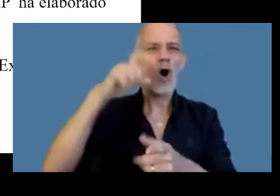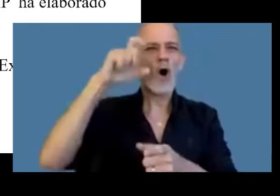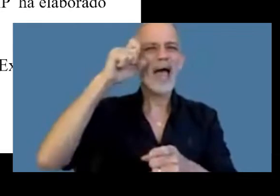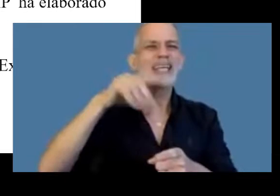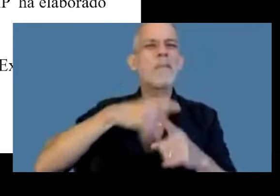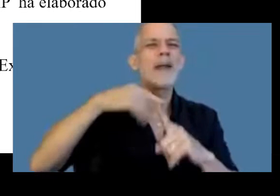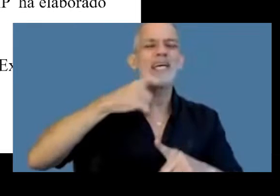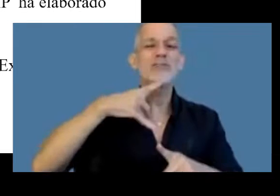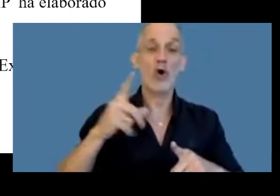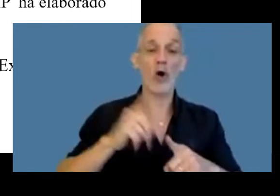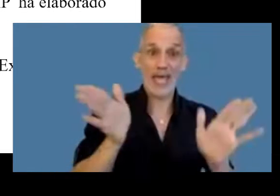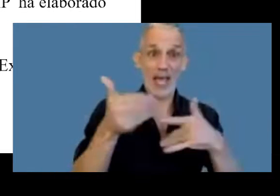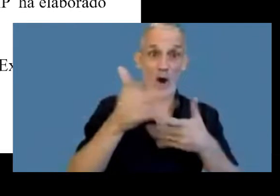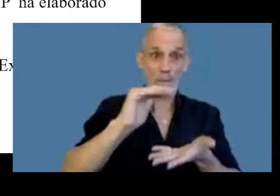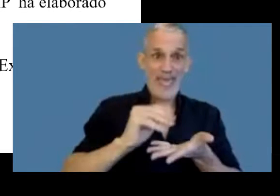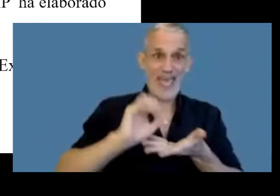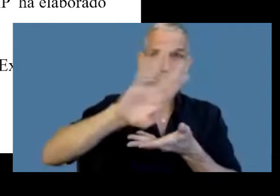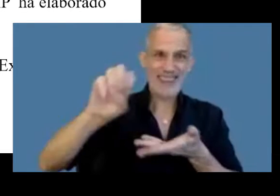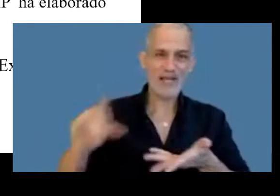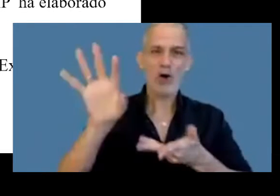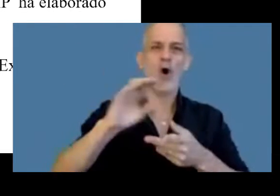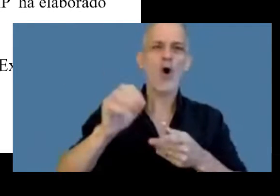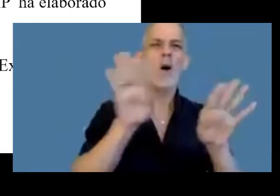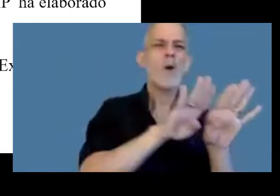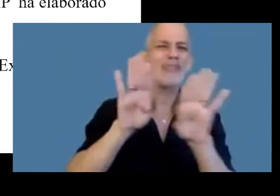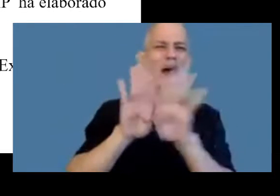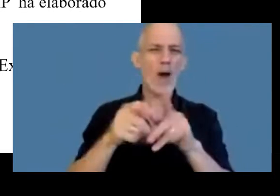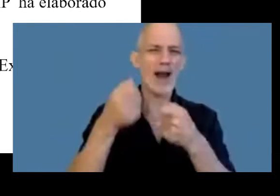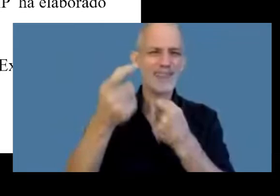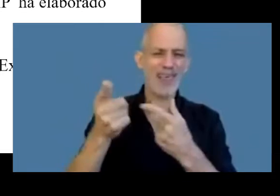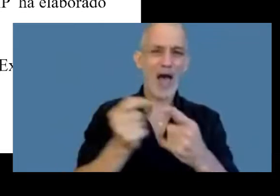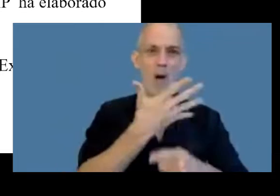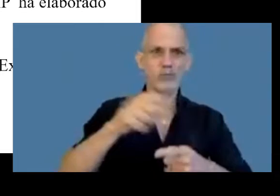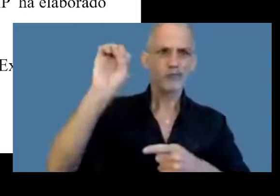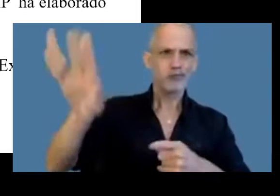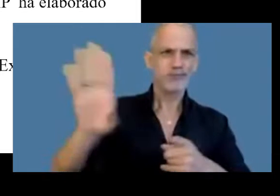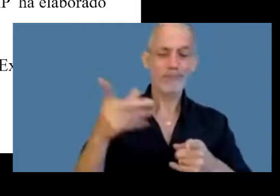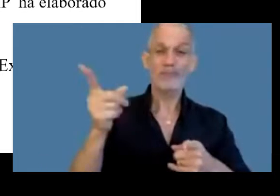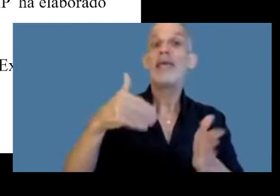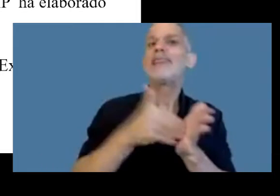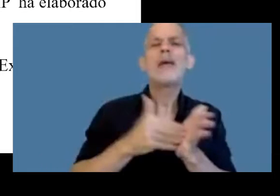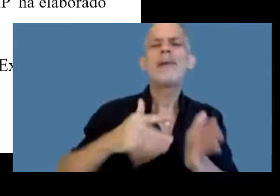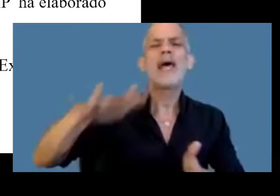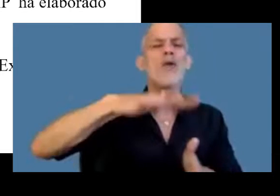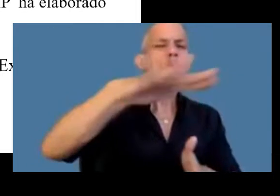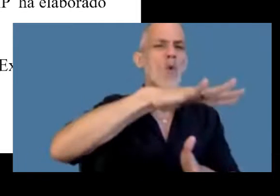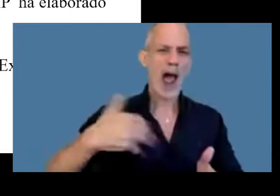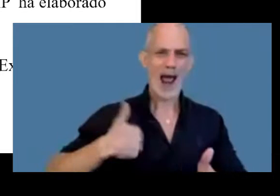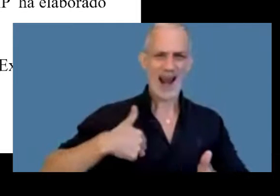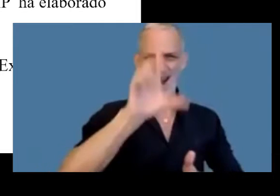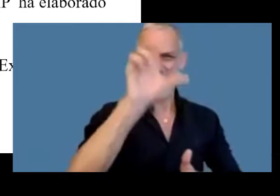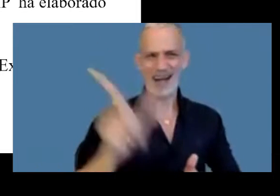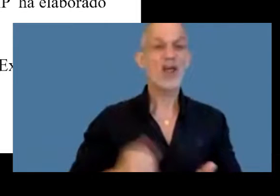de encomiendas, servicio puerta a puerta, y dependiendo de la zona geográfica, y ahí me hago